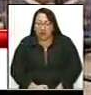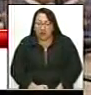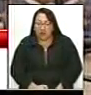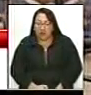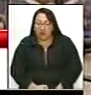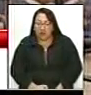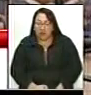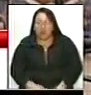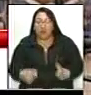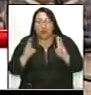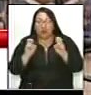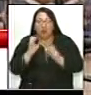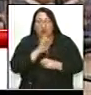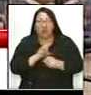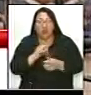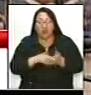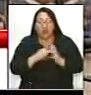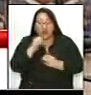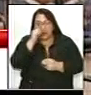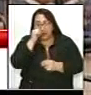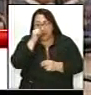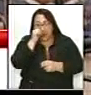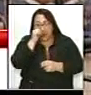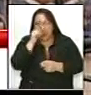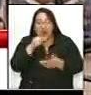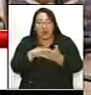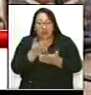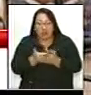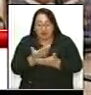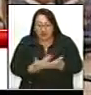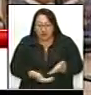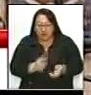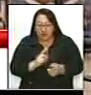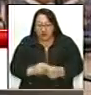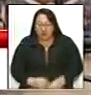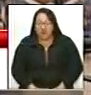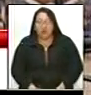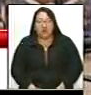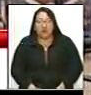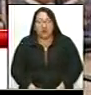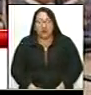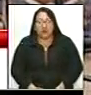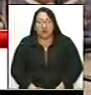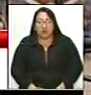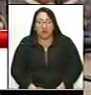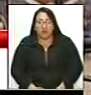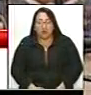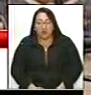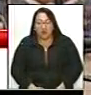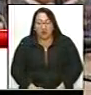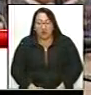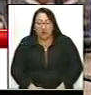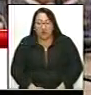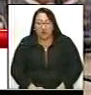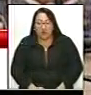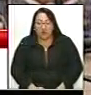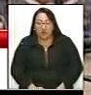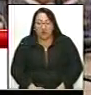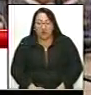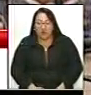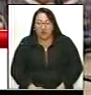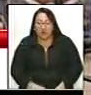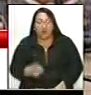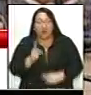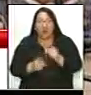en una actitud que debe ser fundamentado, y es algo personalísimo, no es